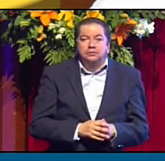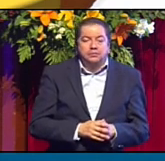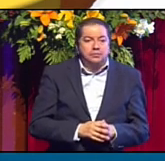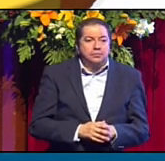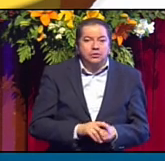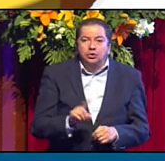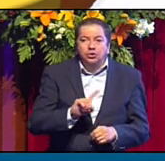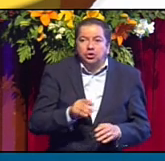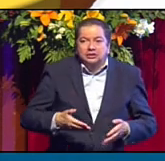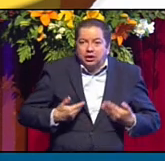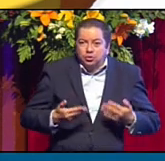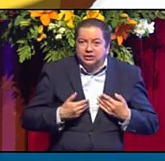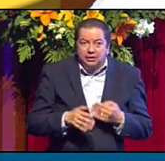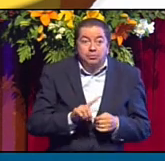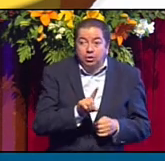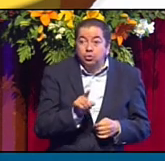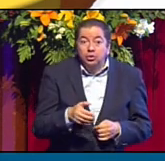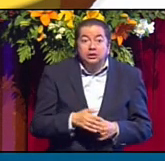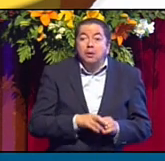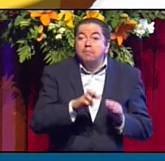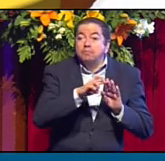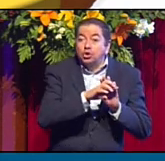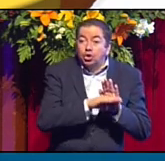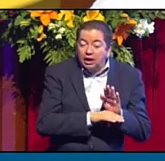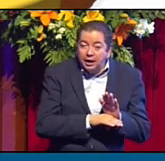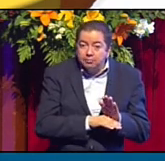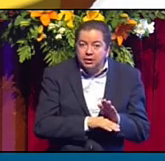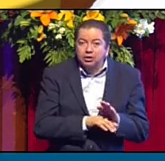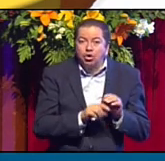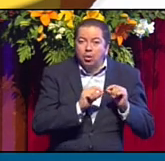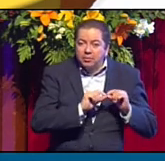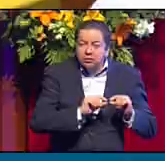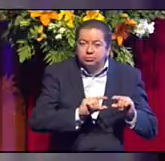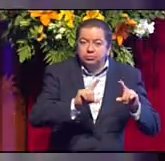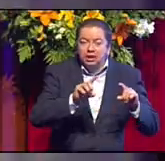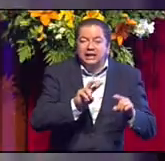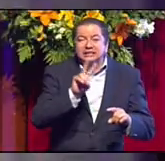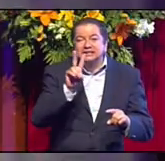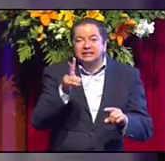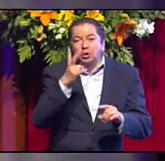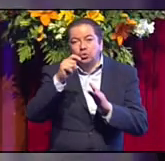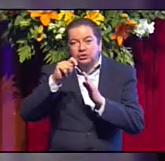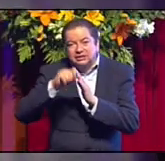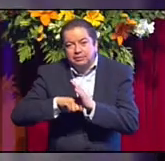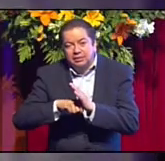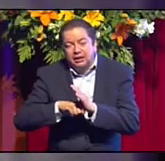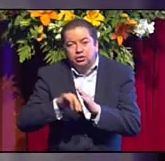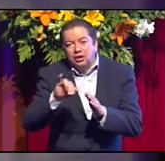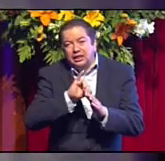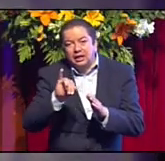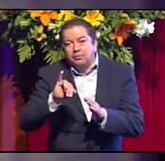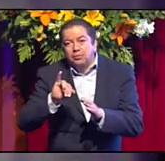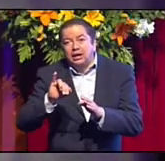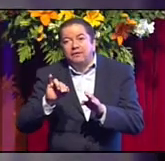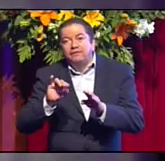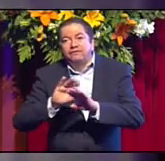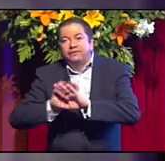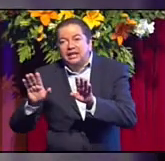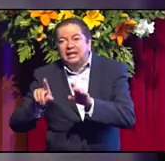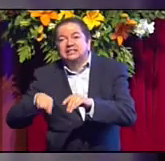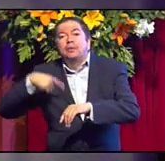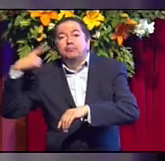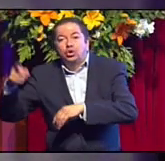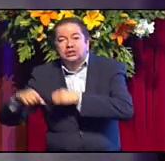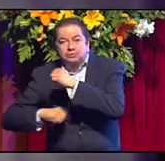decían antes, no se entusiasmen. Tienen que ver con programas que parten muchas veces en el segundo semestre del año y terminan en el próximo año. No es